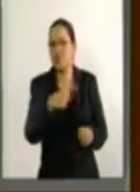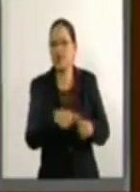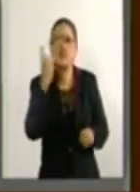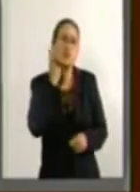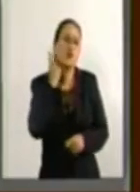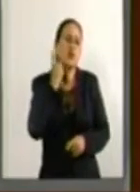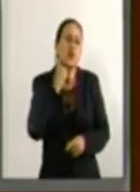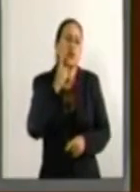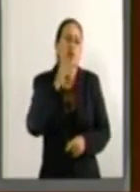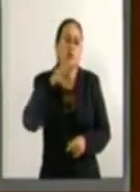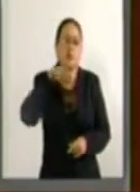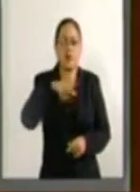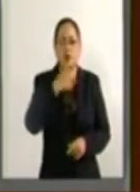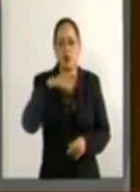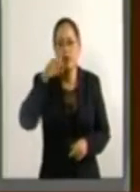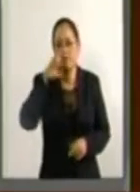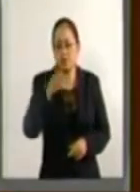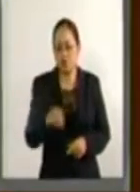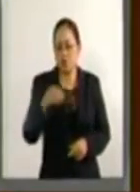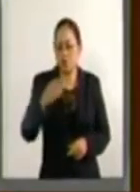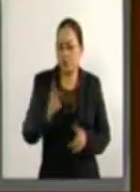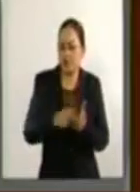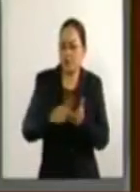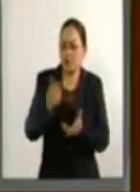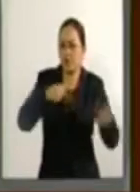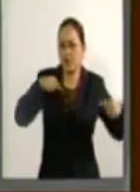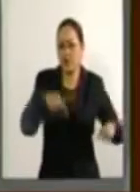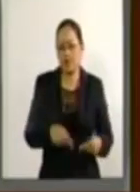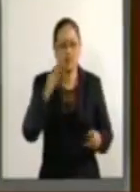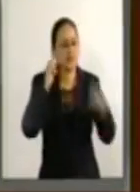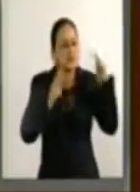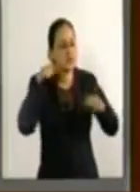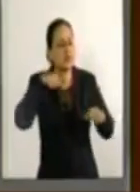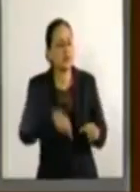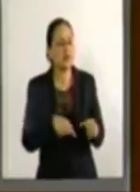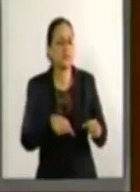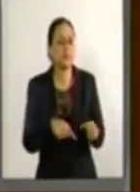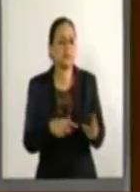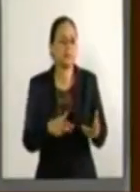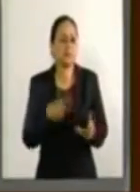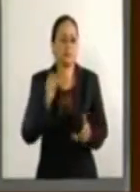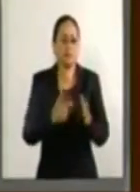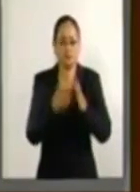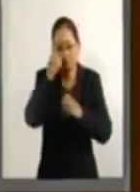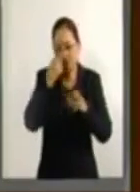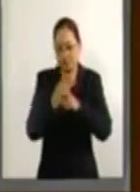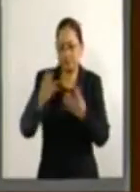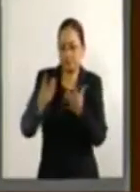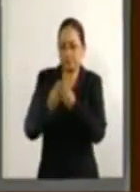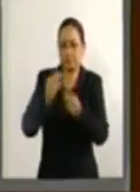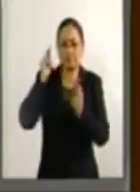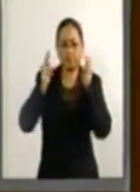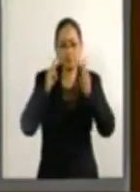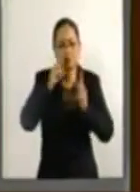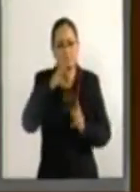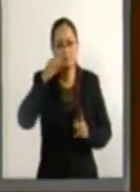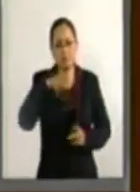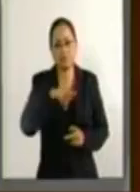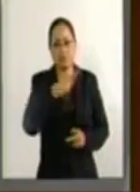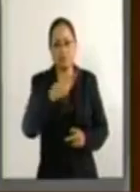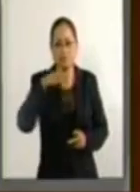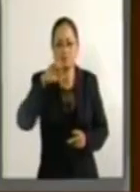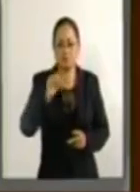Ben Hueso, que ha estado aquí en múltiples ocasiones y que ha visitado a la mesa directiva. Ben Hueso es un hombre poderoso,